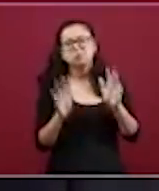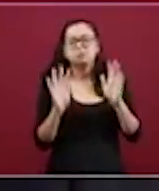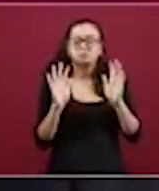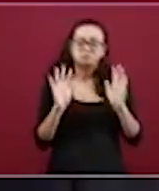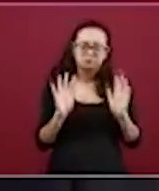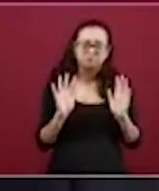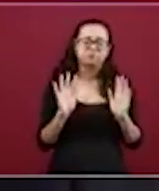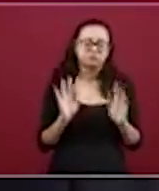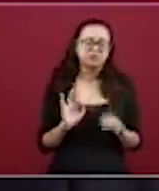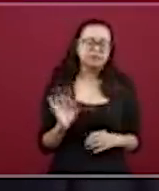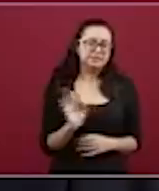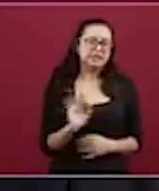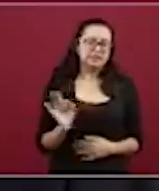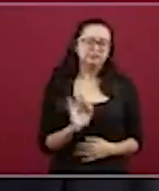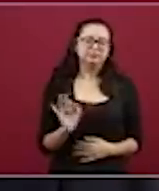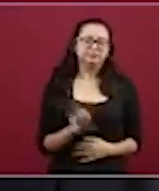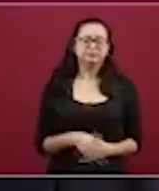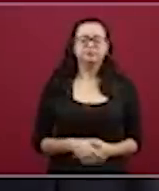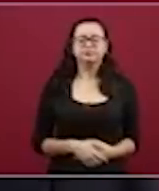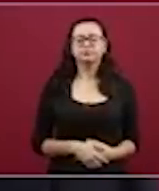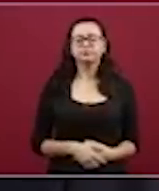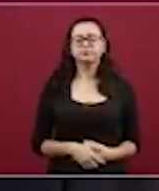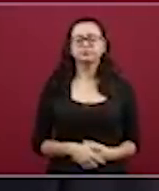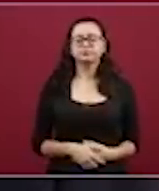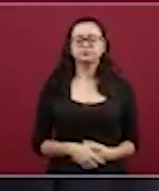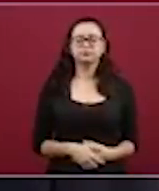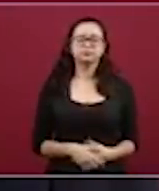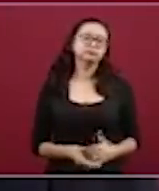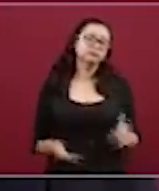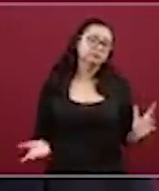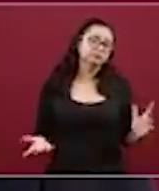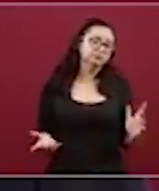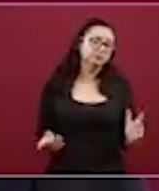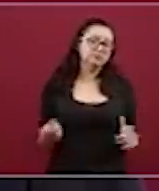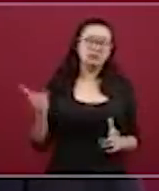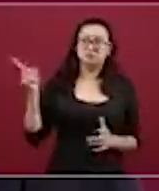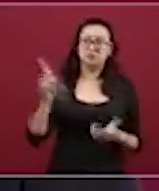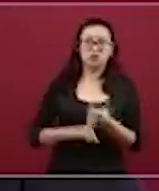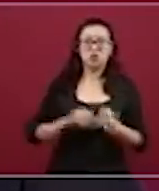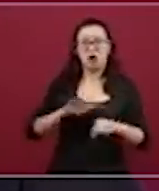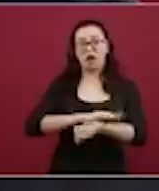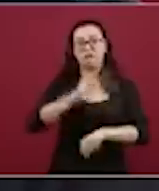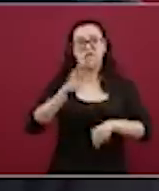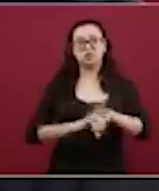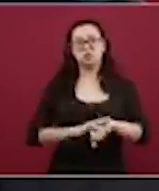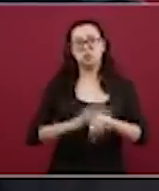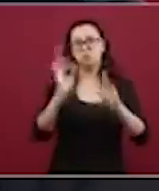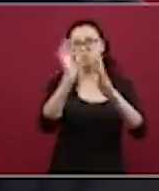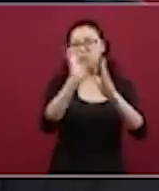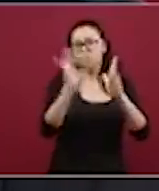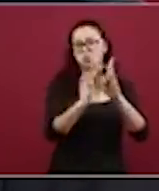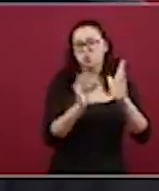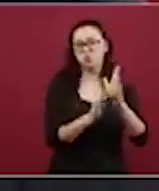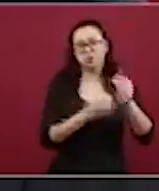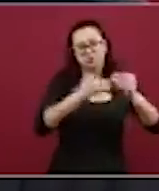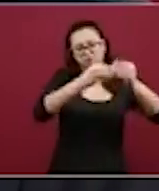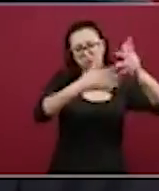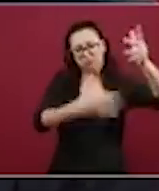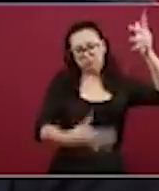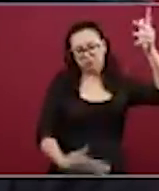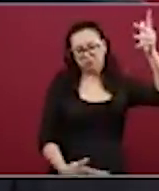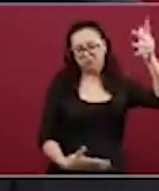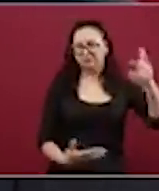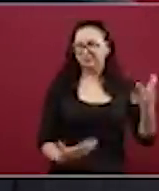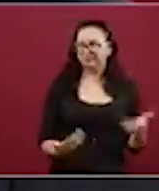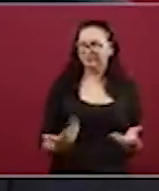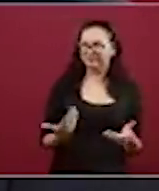se hacen estos casos, son una serie de indicadores, ¿no? Pero sí, es muy